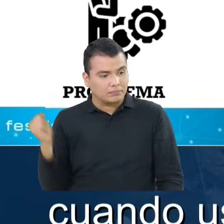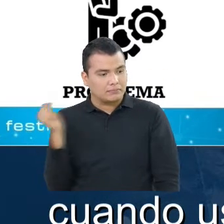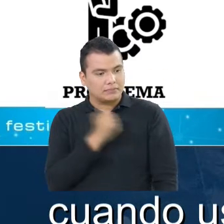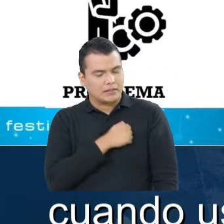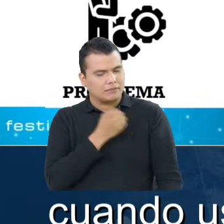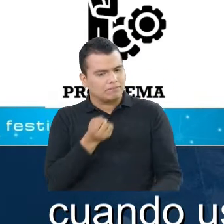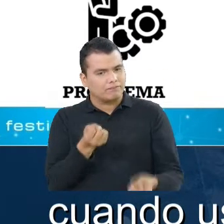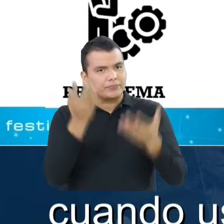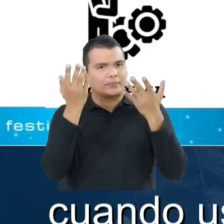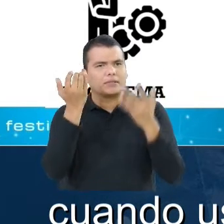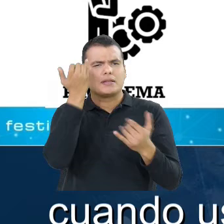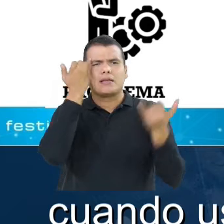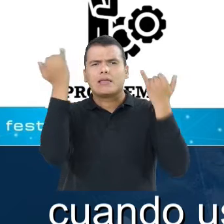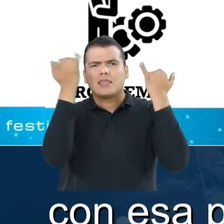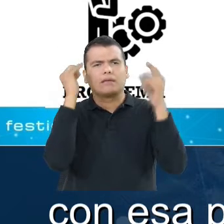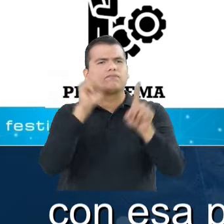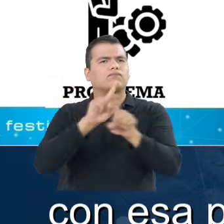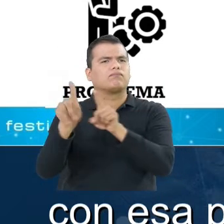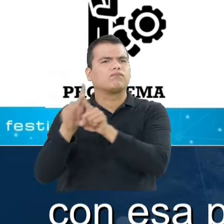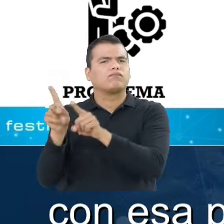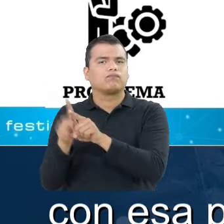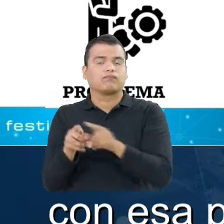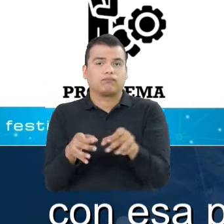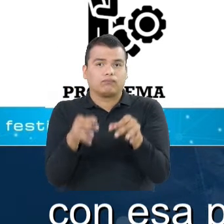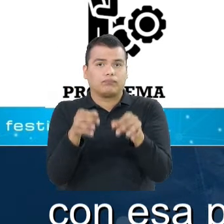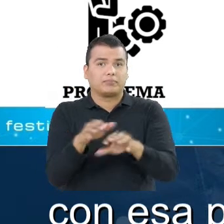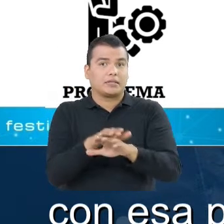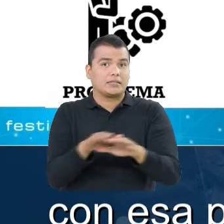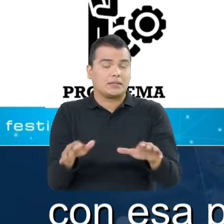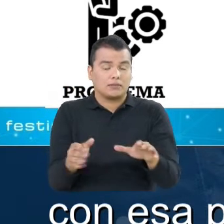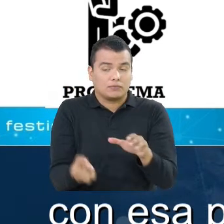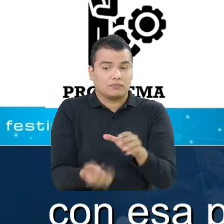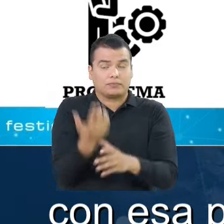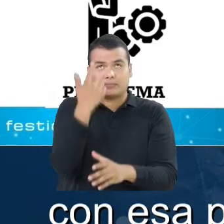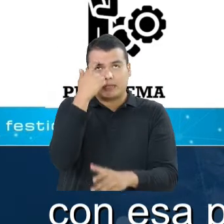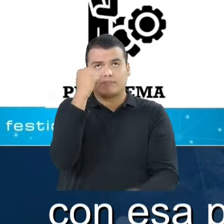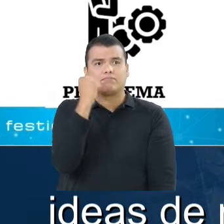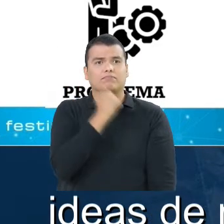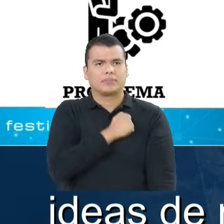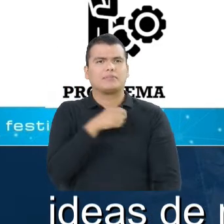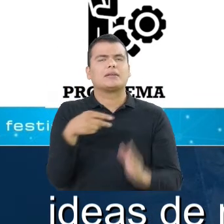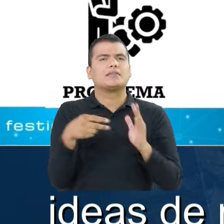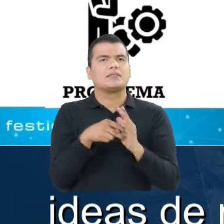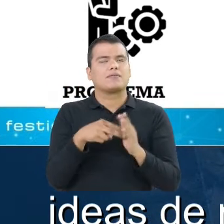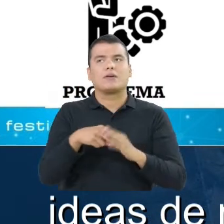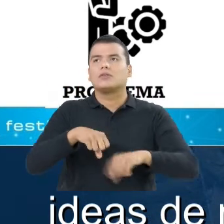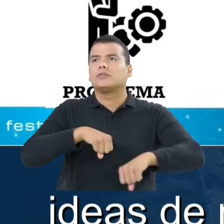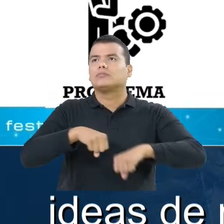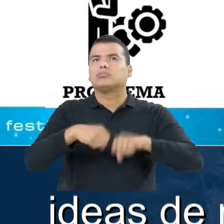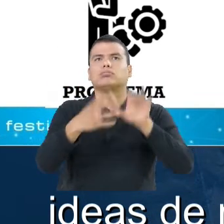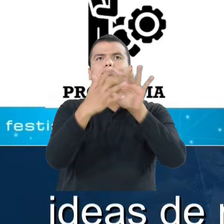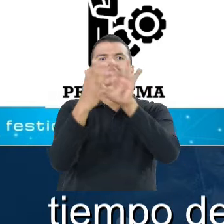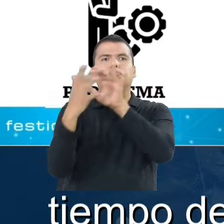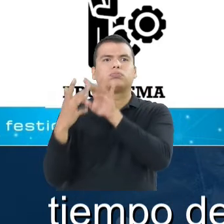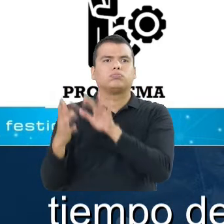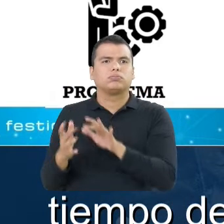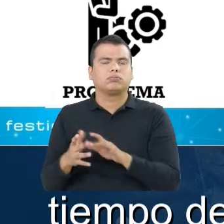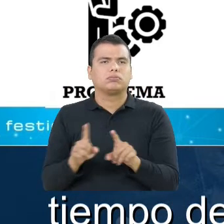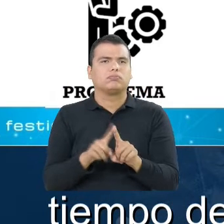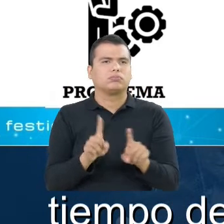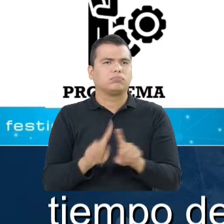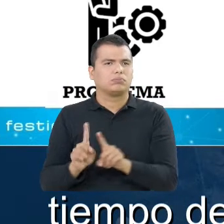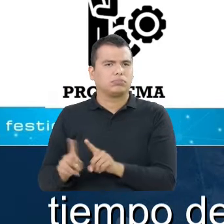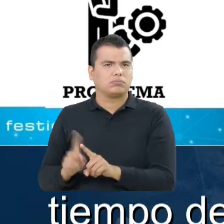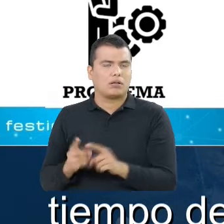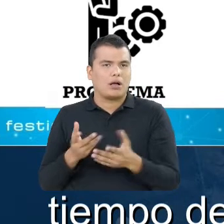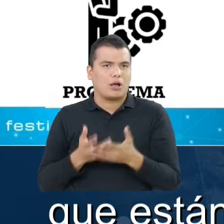ideas de negocio. ¿Por qué? Porque al mismo tiempo de tener esa pasión, quiere decir que están todo el tiempo en contacto con ese elemento. Vuelvo y